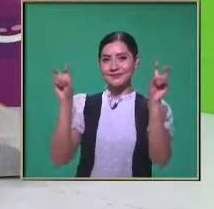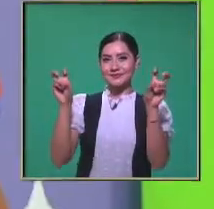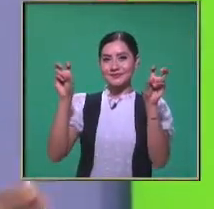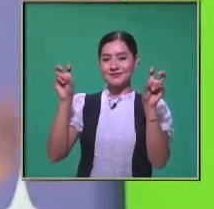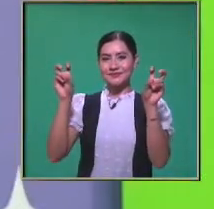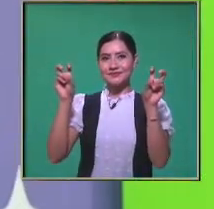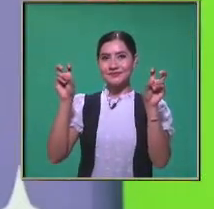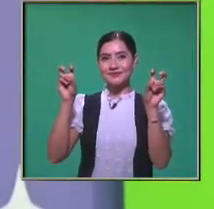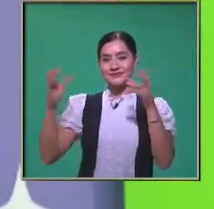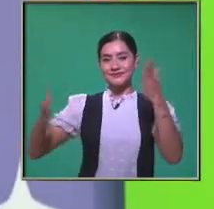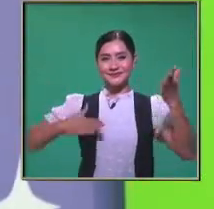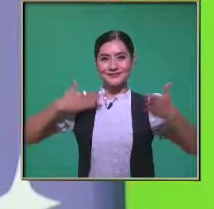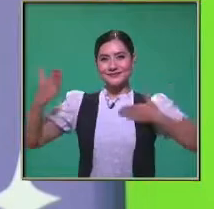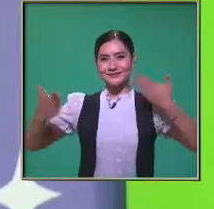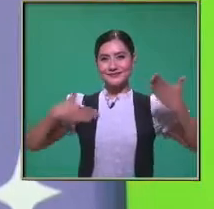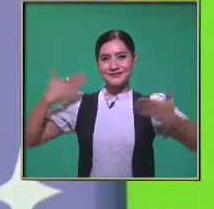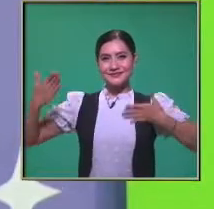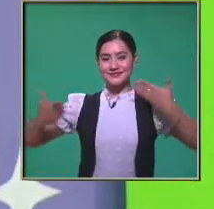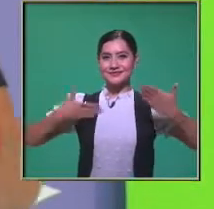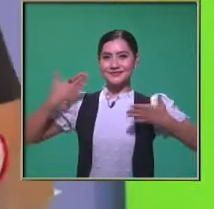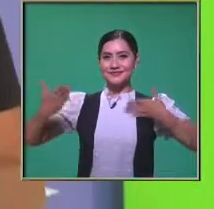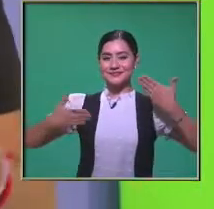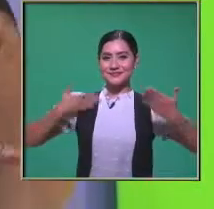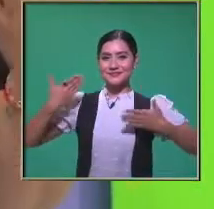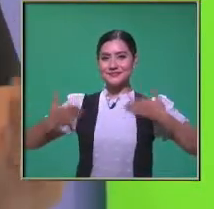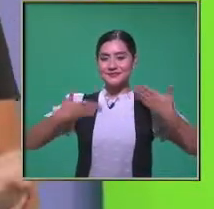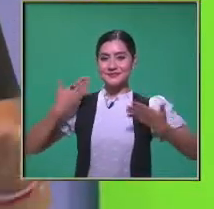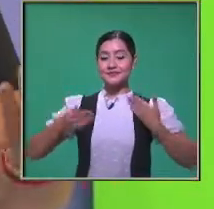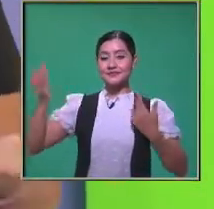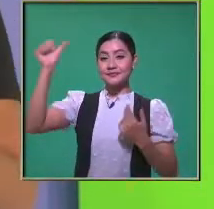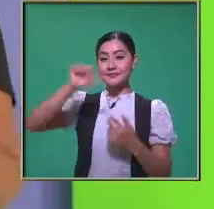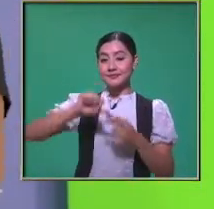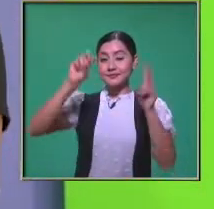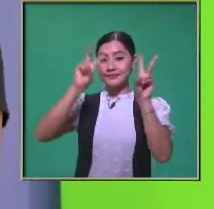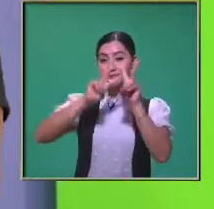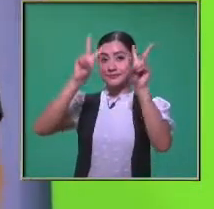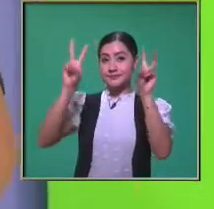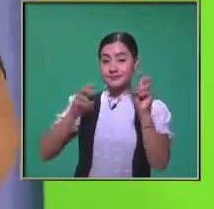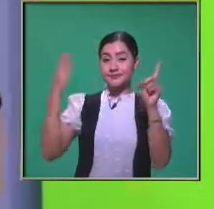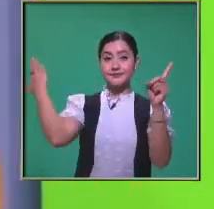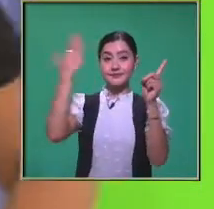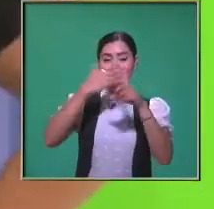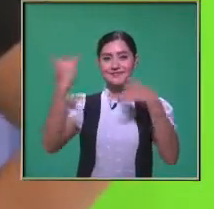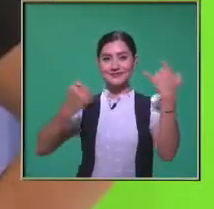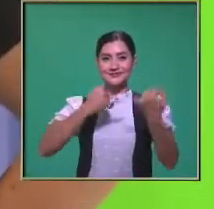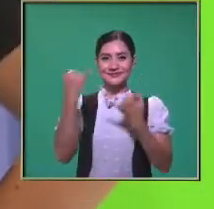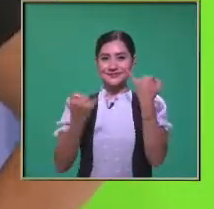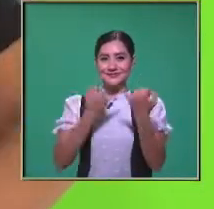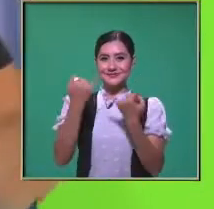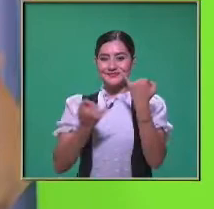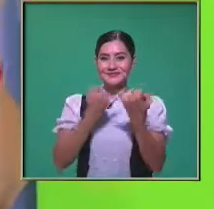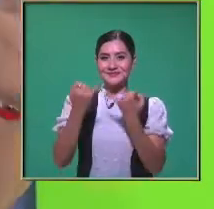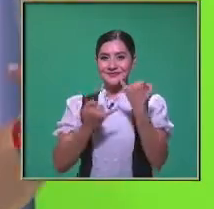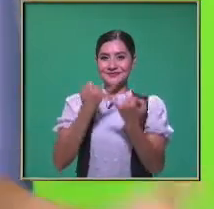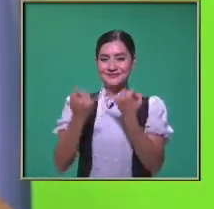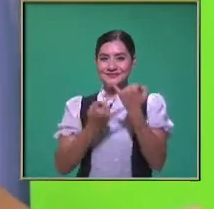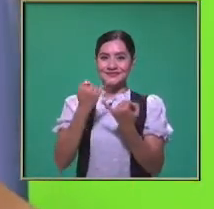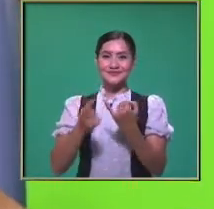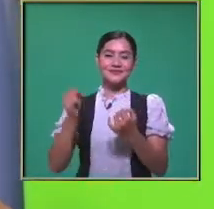estar divertidísimo porque tiene que ver, pues, justamente con el juego y con qué crees que más. Con